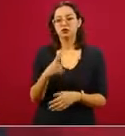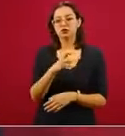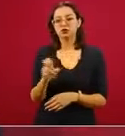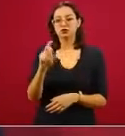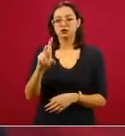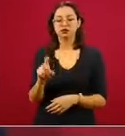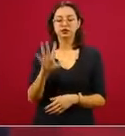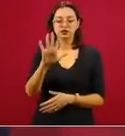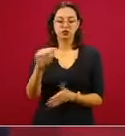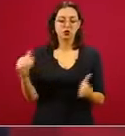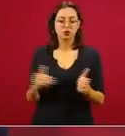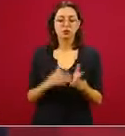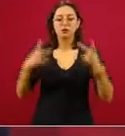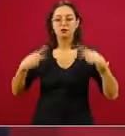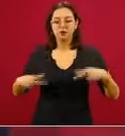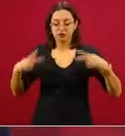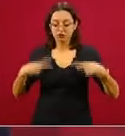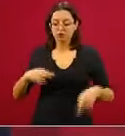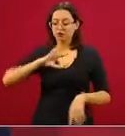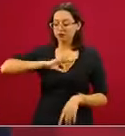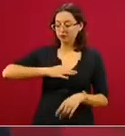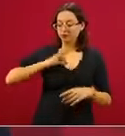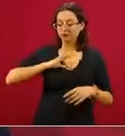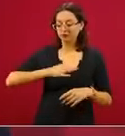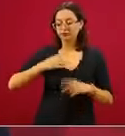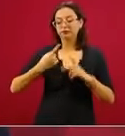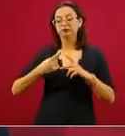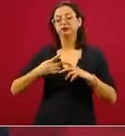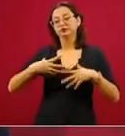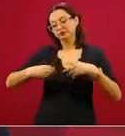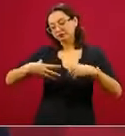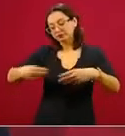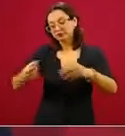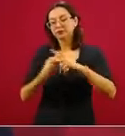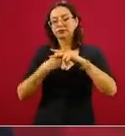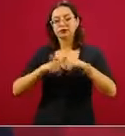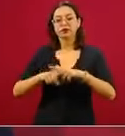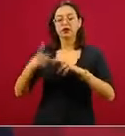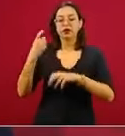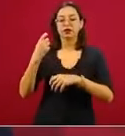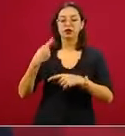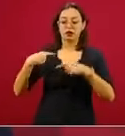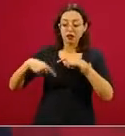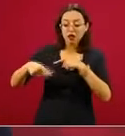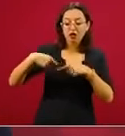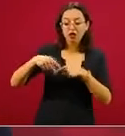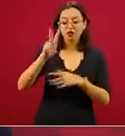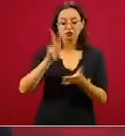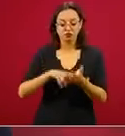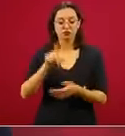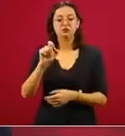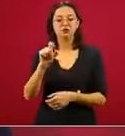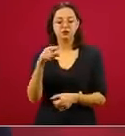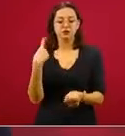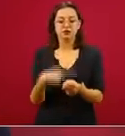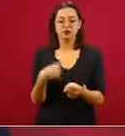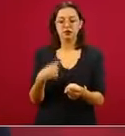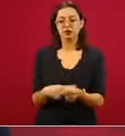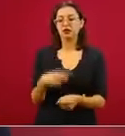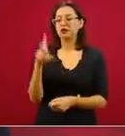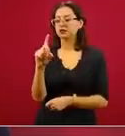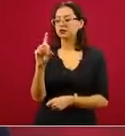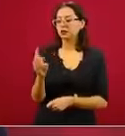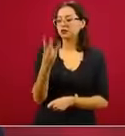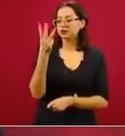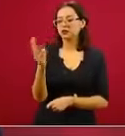3.435.000 personas que desde el inicio de la epidemia en 2020 han tenido la enfermedad. 33%